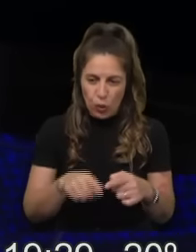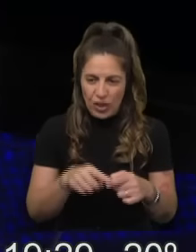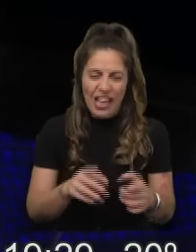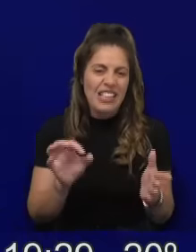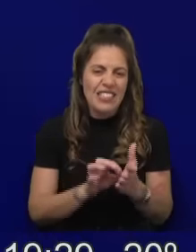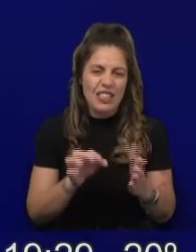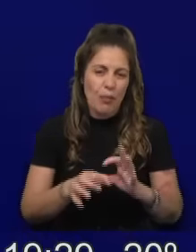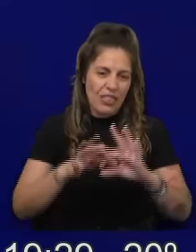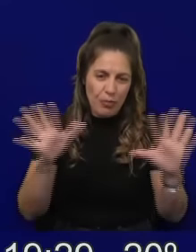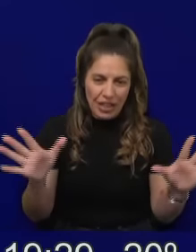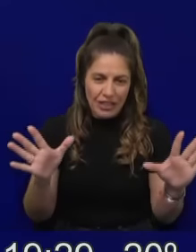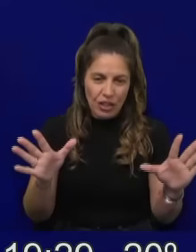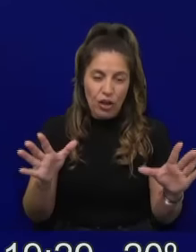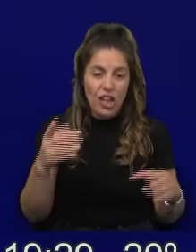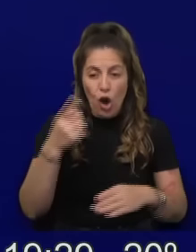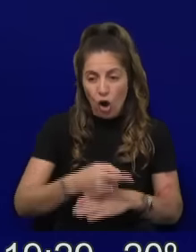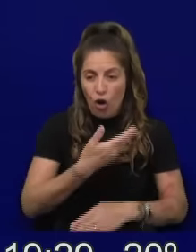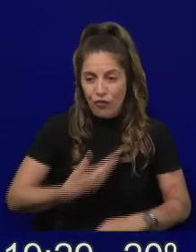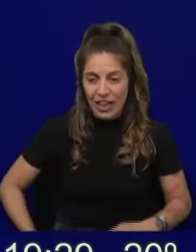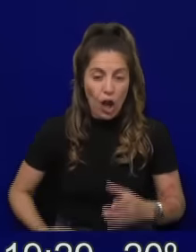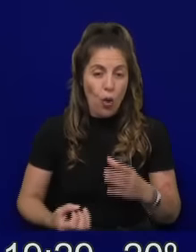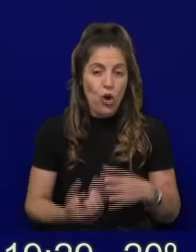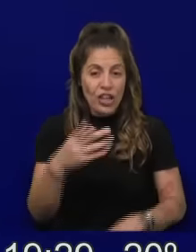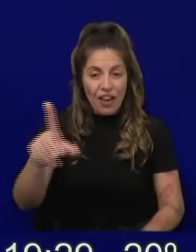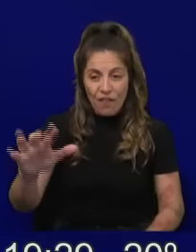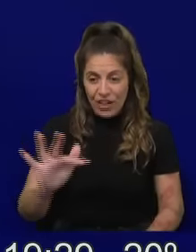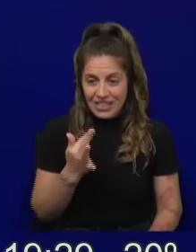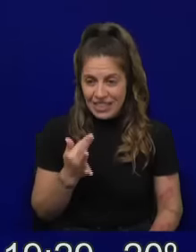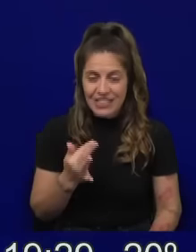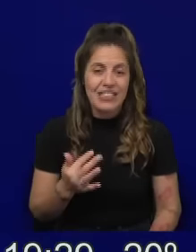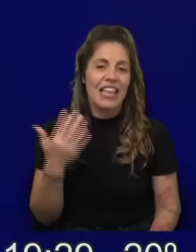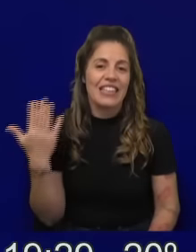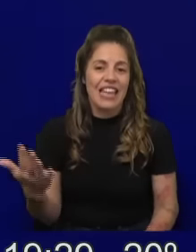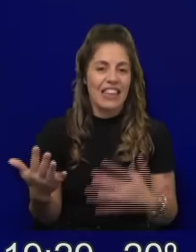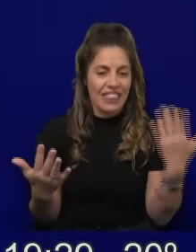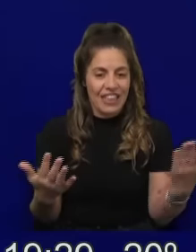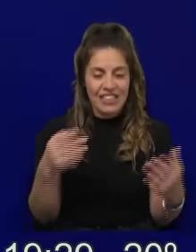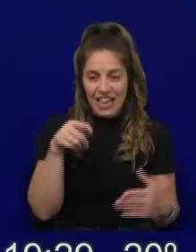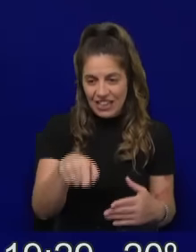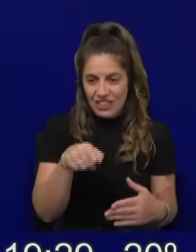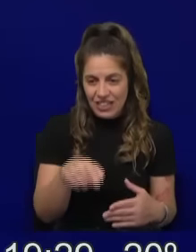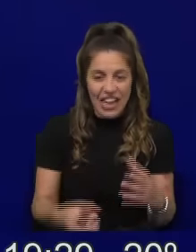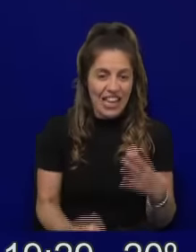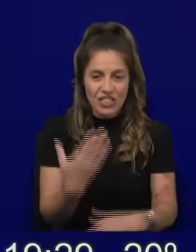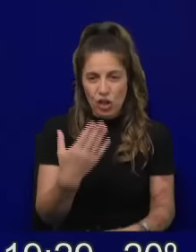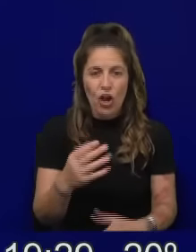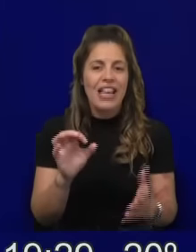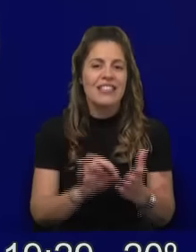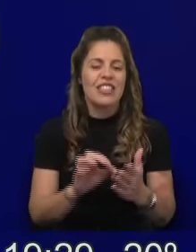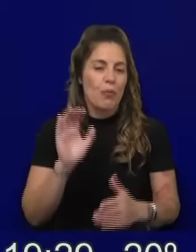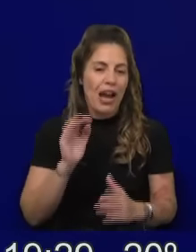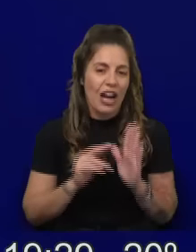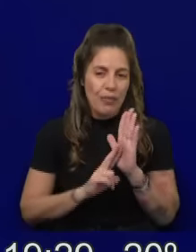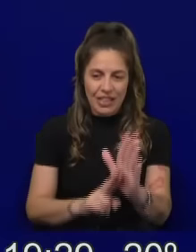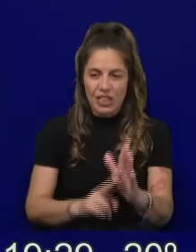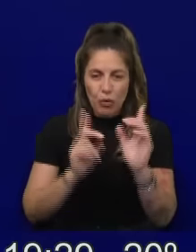sistema democrático que nos gobierna, tiene un origen francés. Izquierda y derecha nació allí, por ejemplo, el sistema